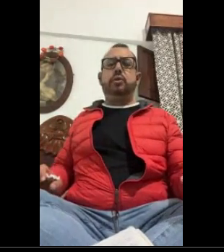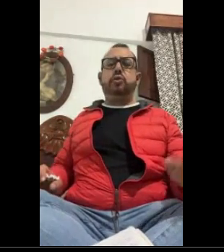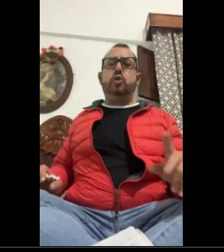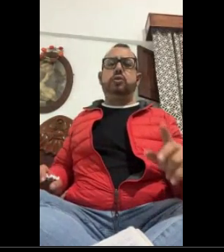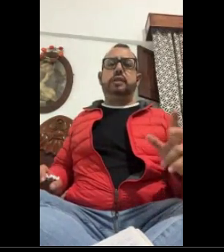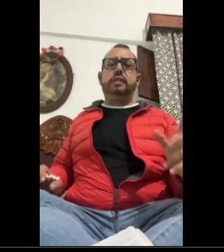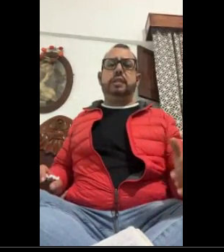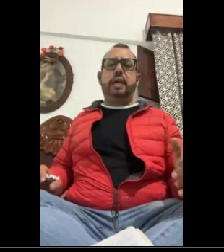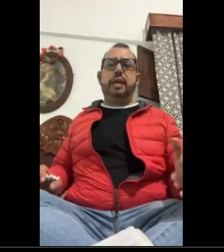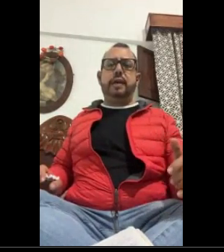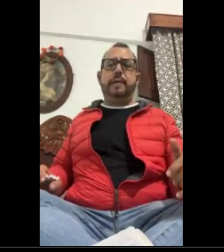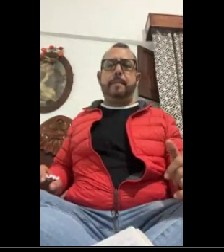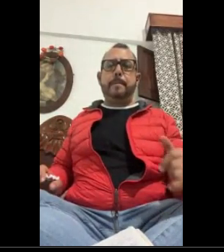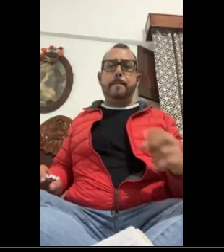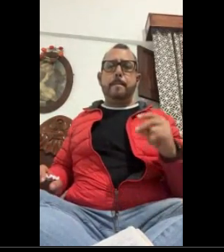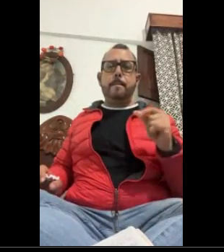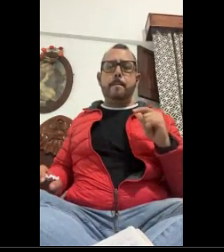pide dos,